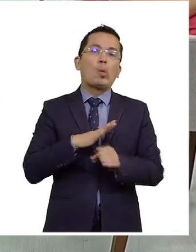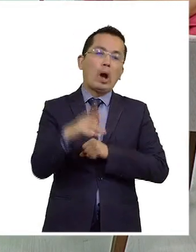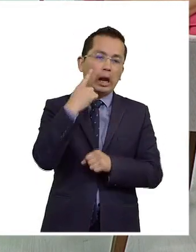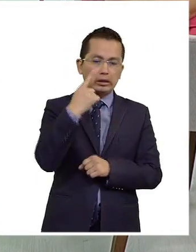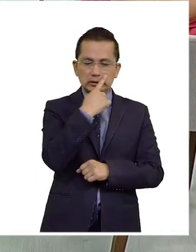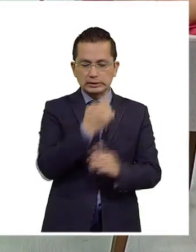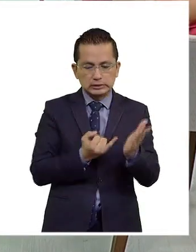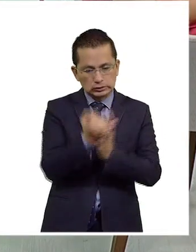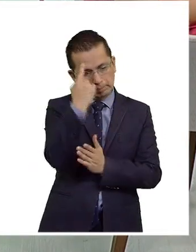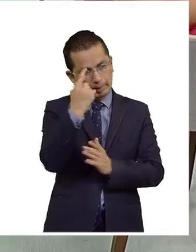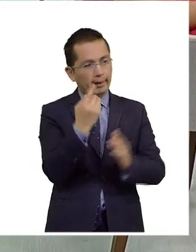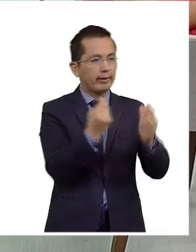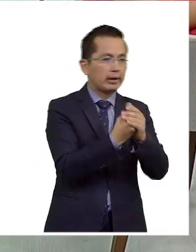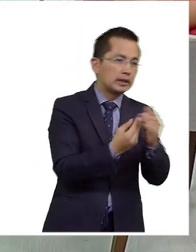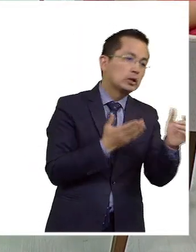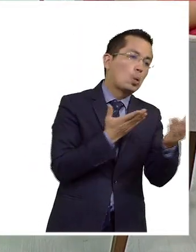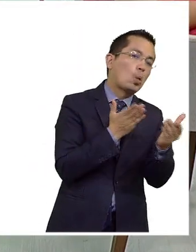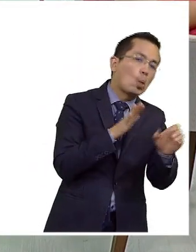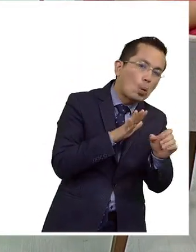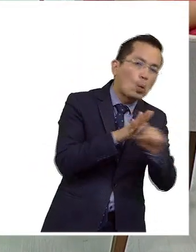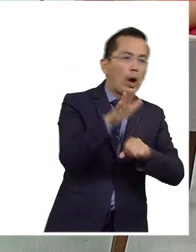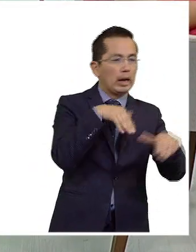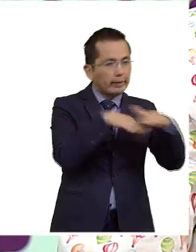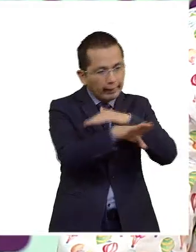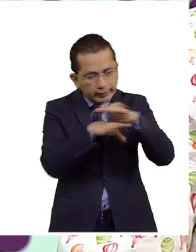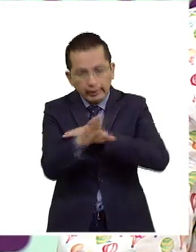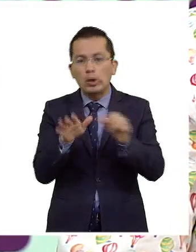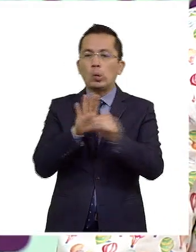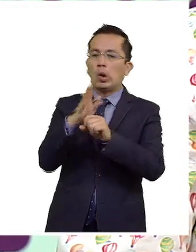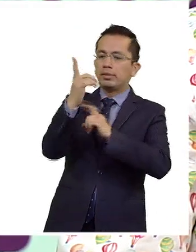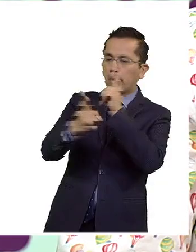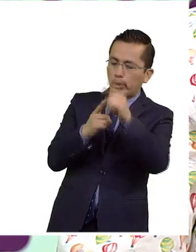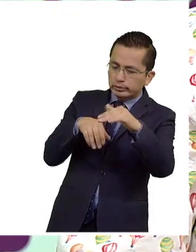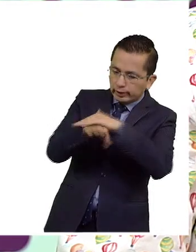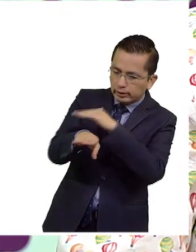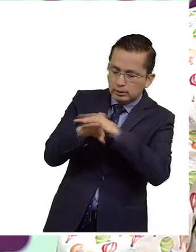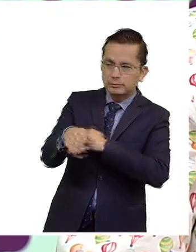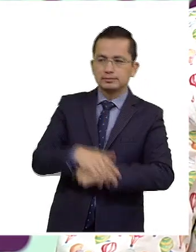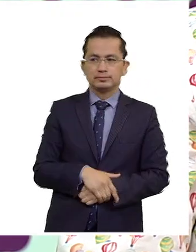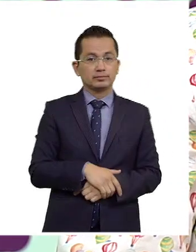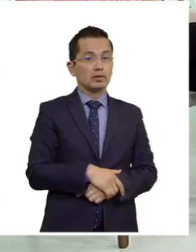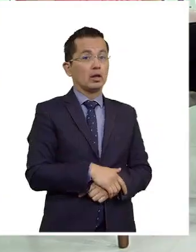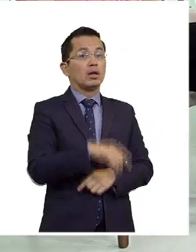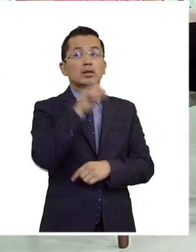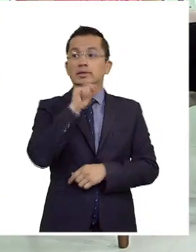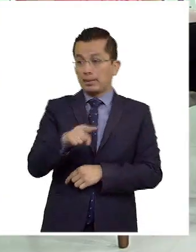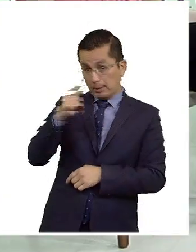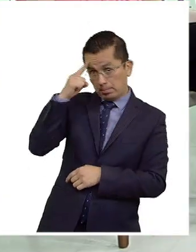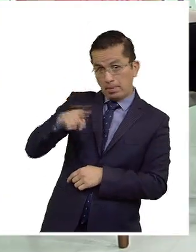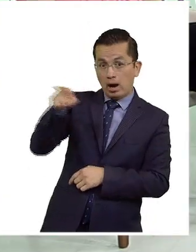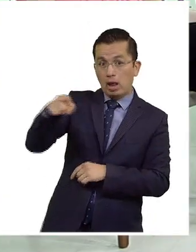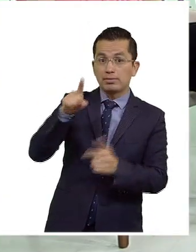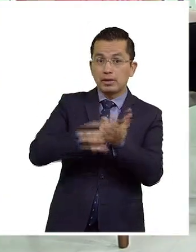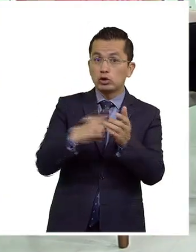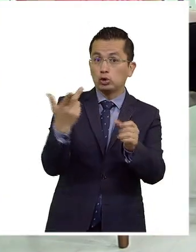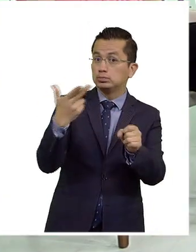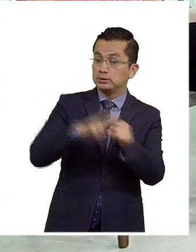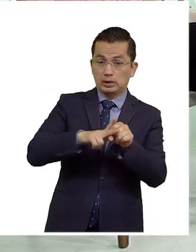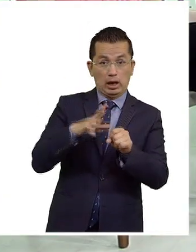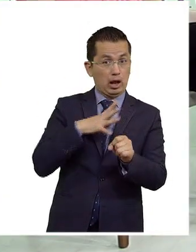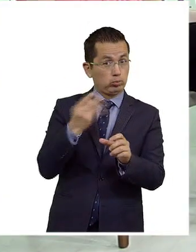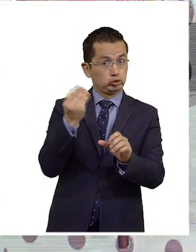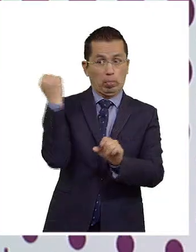Claro. Qué acceder violencia. a servicios de salud, por ejemplo, Claro. que los chicos trans finalmente son cuerpos gestantes Claro. que en algún momento requieren Claro.